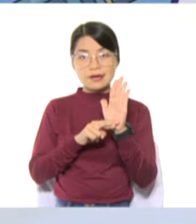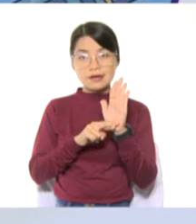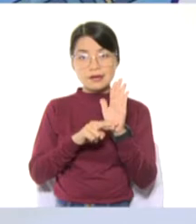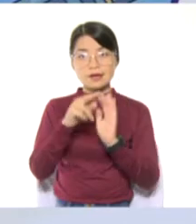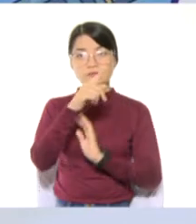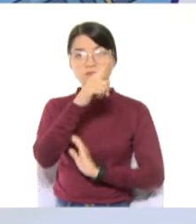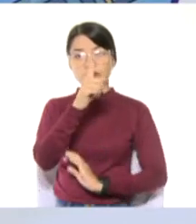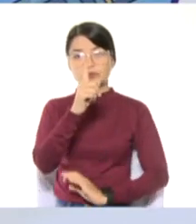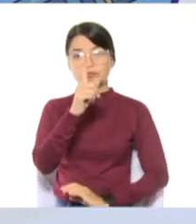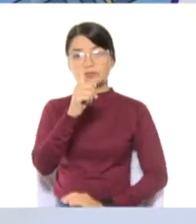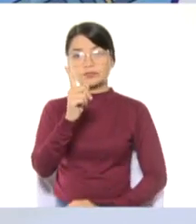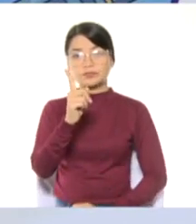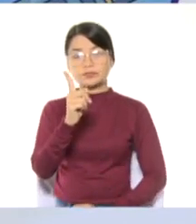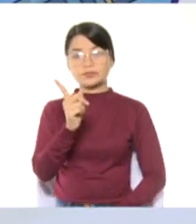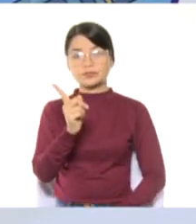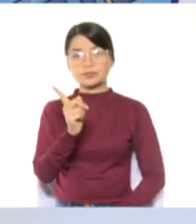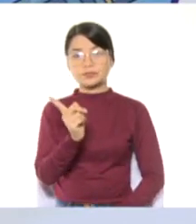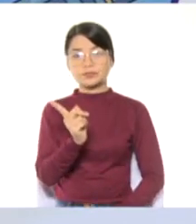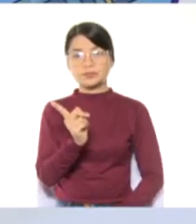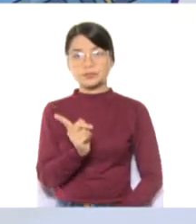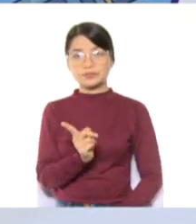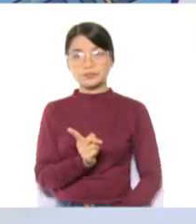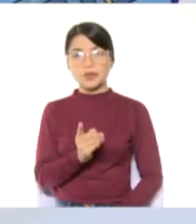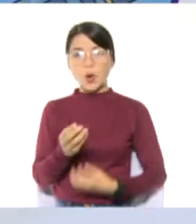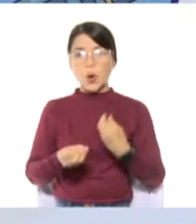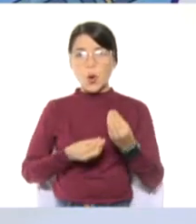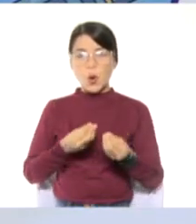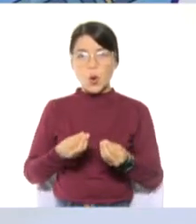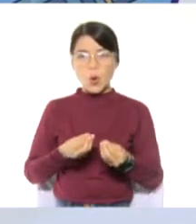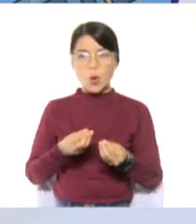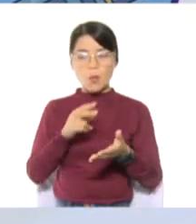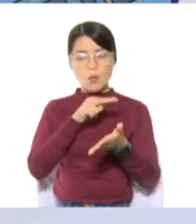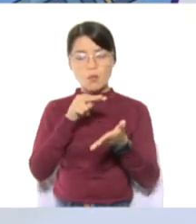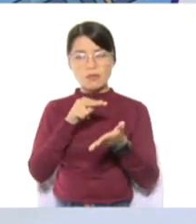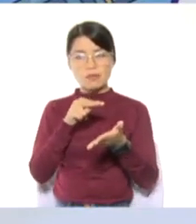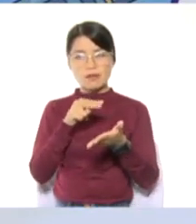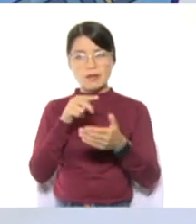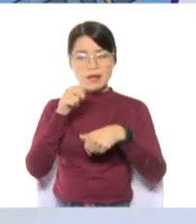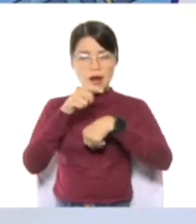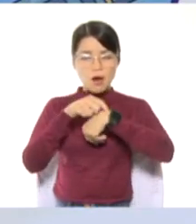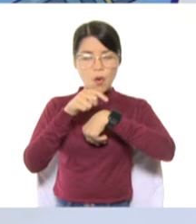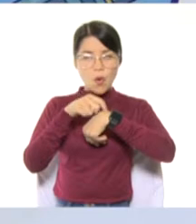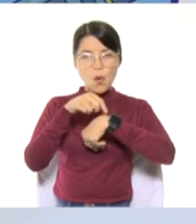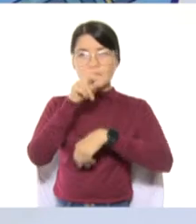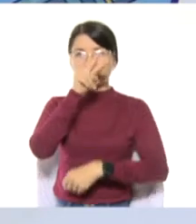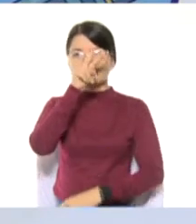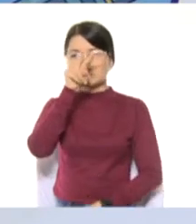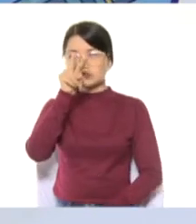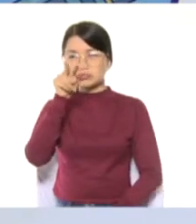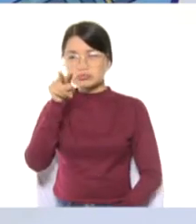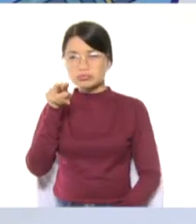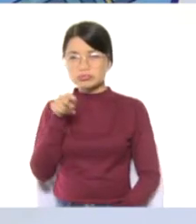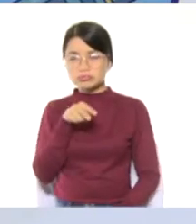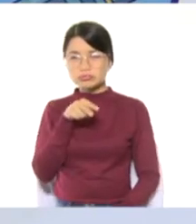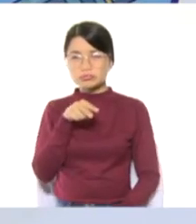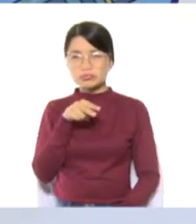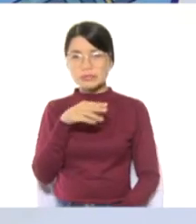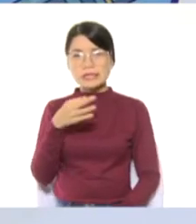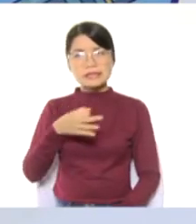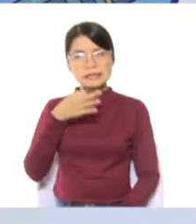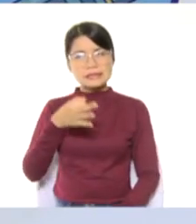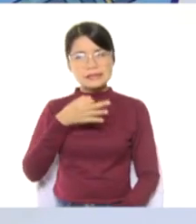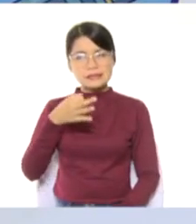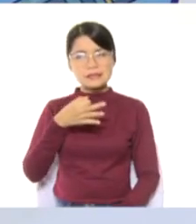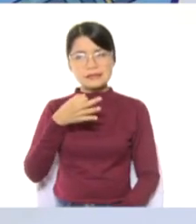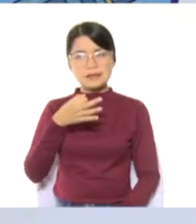la parte informal varía inclusive entre grupos de personas, grupos en ciudad y todo eso, entonces siempre estamos enseñando la parte formal. Tomando